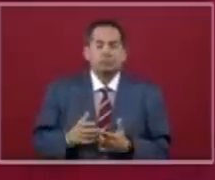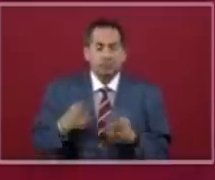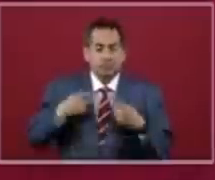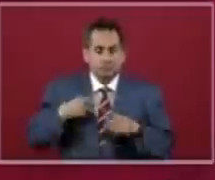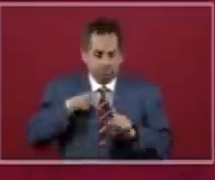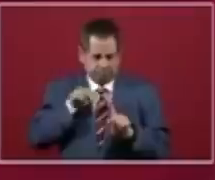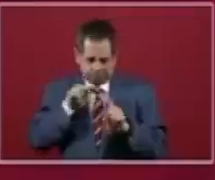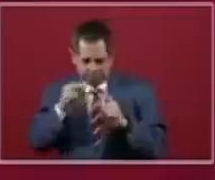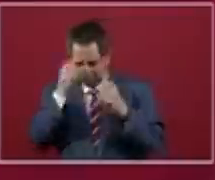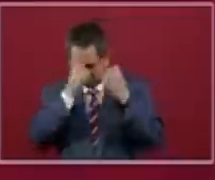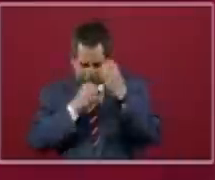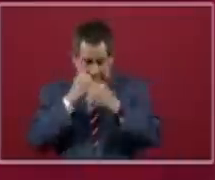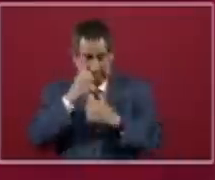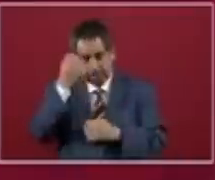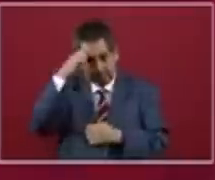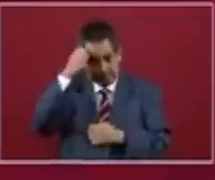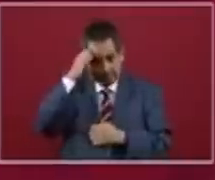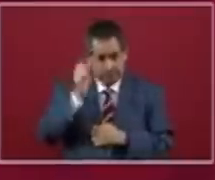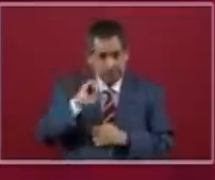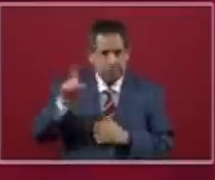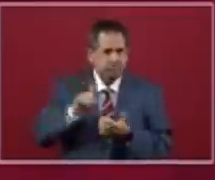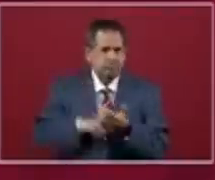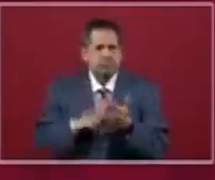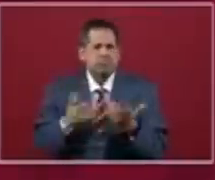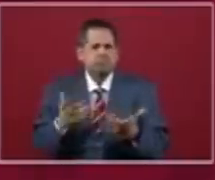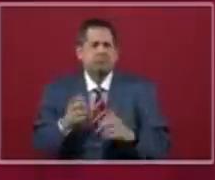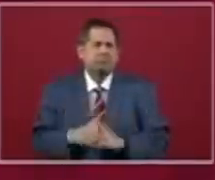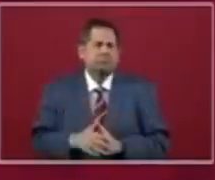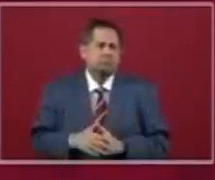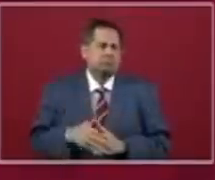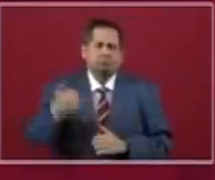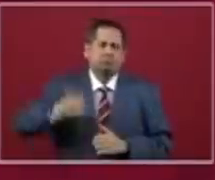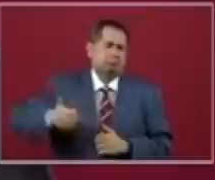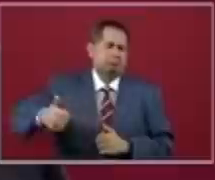analista, cada experto hace sus